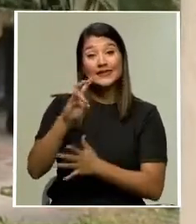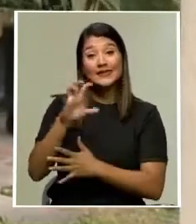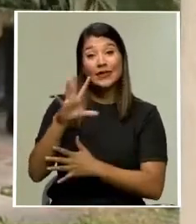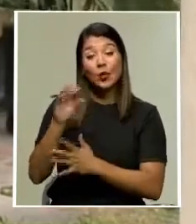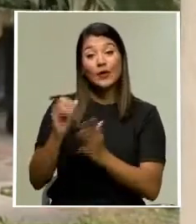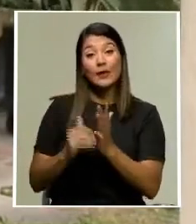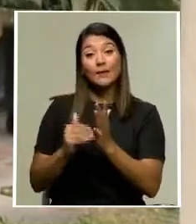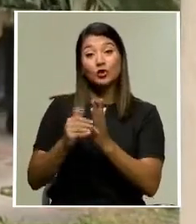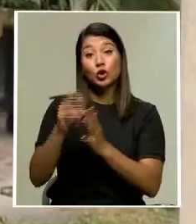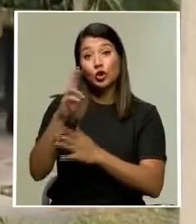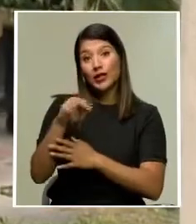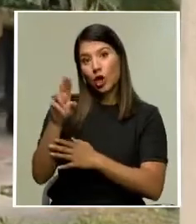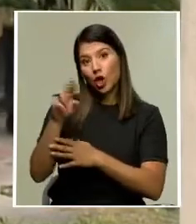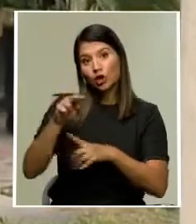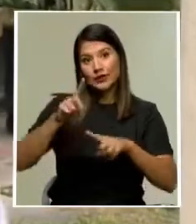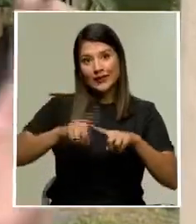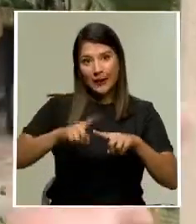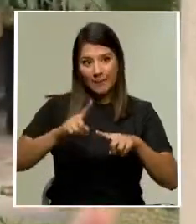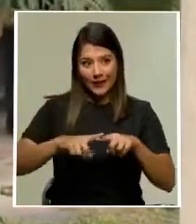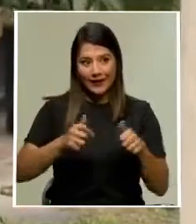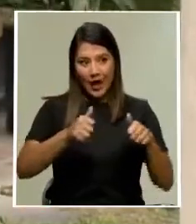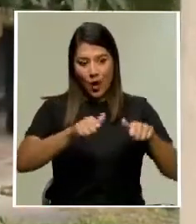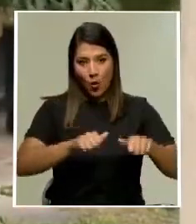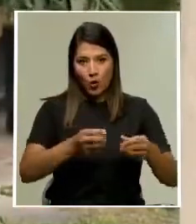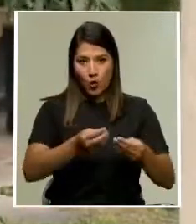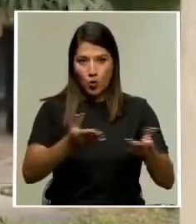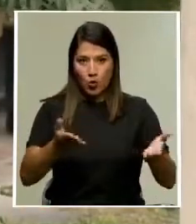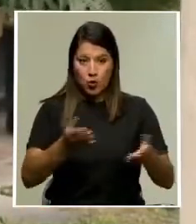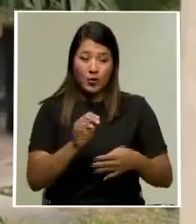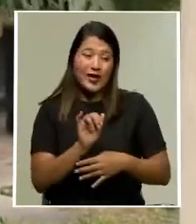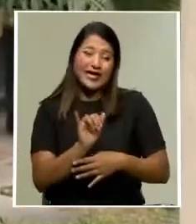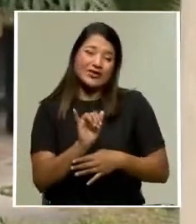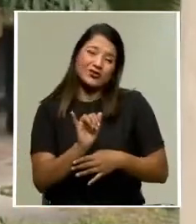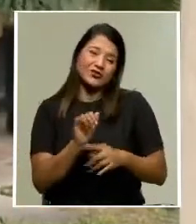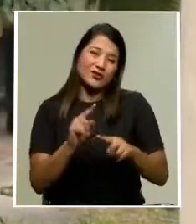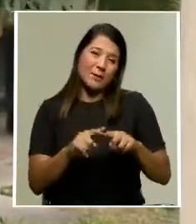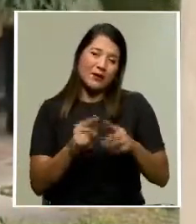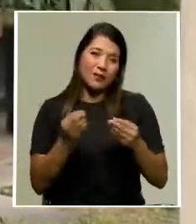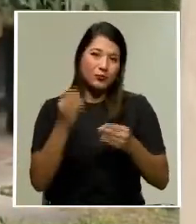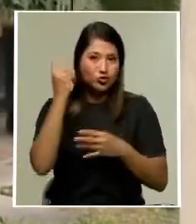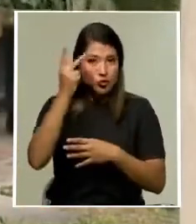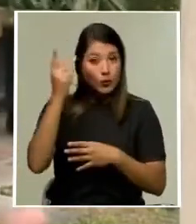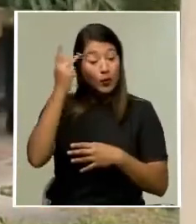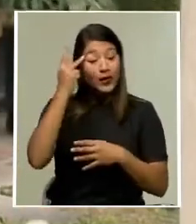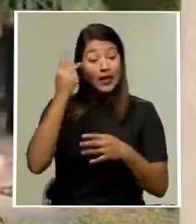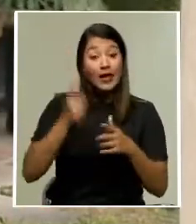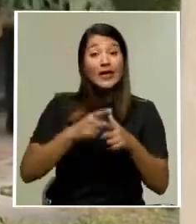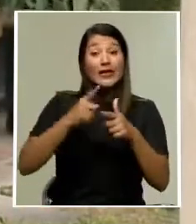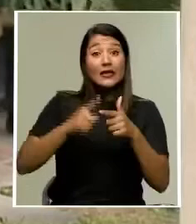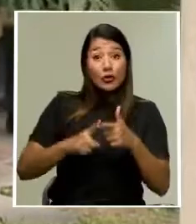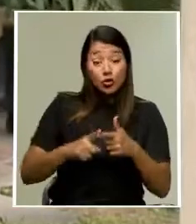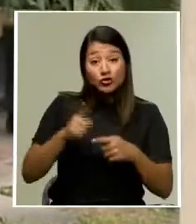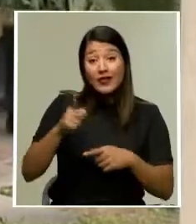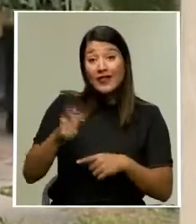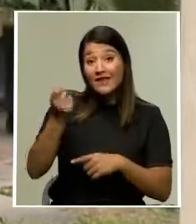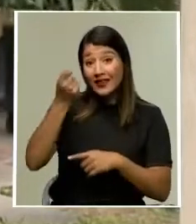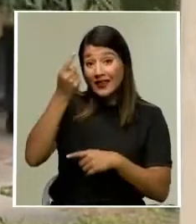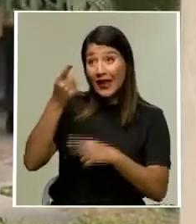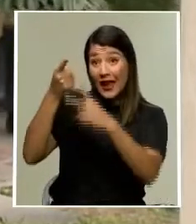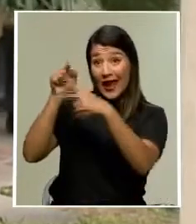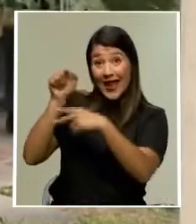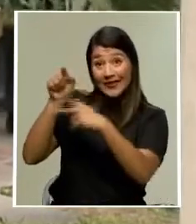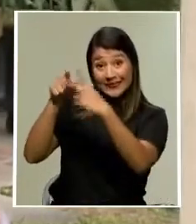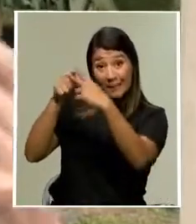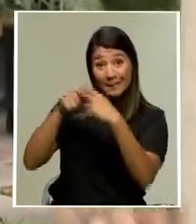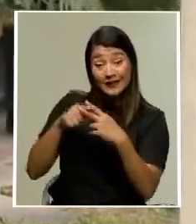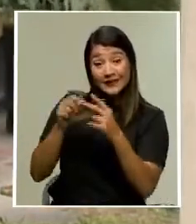empleo público, que eso ya es un ambiente más político. O sea, lo que tenemos que entender es que el crédito con el Fondo Monetario es un tema